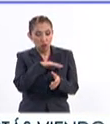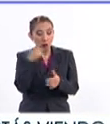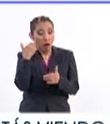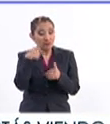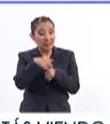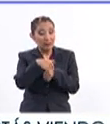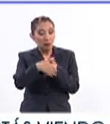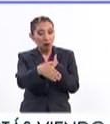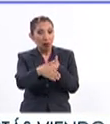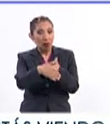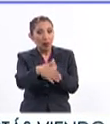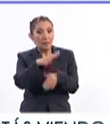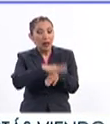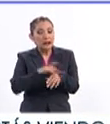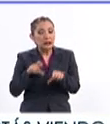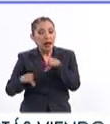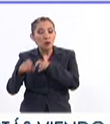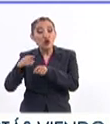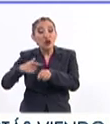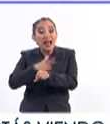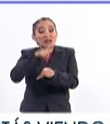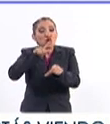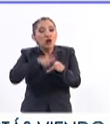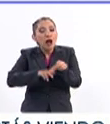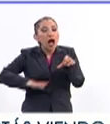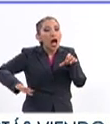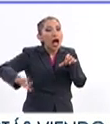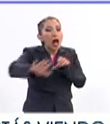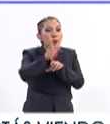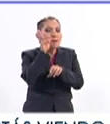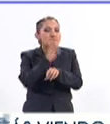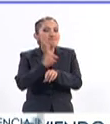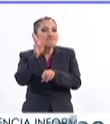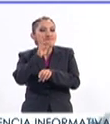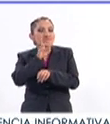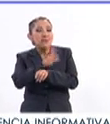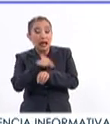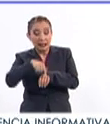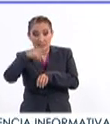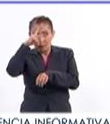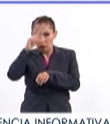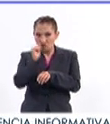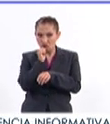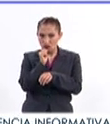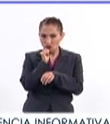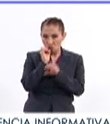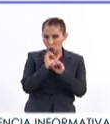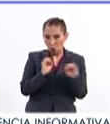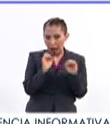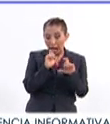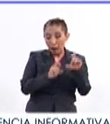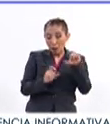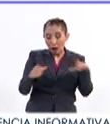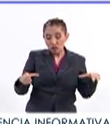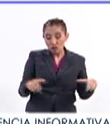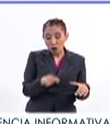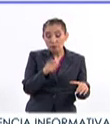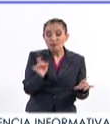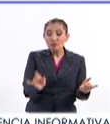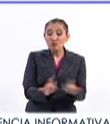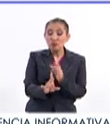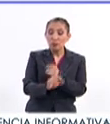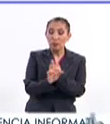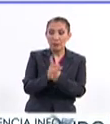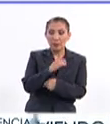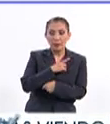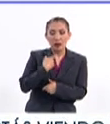corto plazo en tener un laboratorio nacional de hidrocarburo. Te diría yo que al día de hoy México quizás no lo tiene, y ante cualquier problema pues